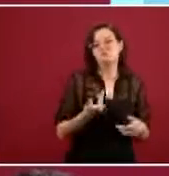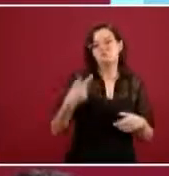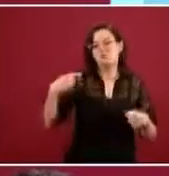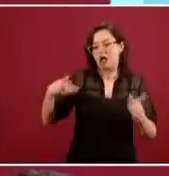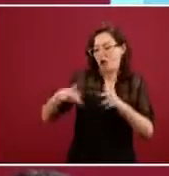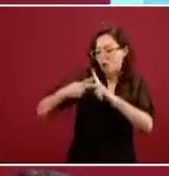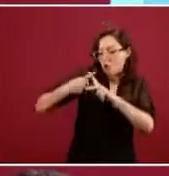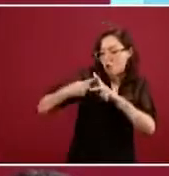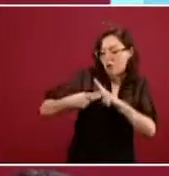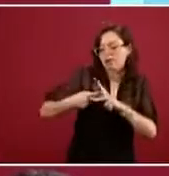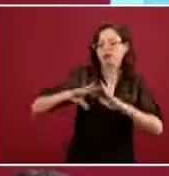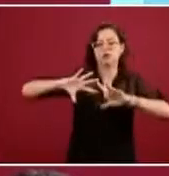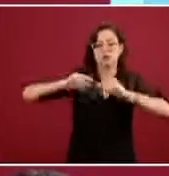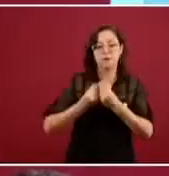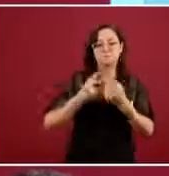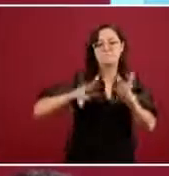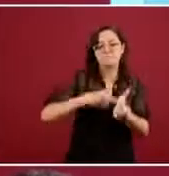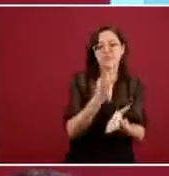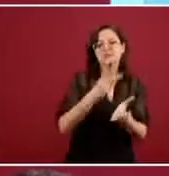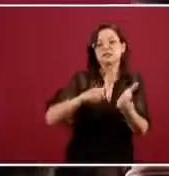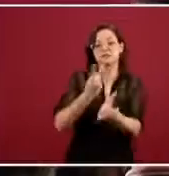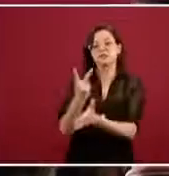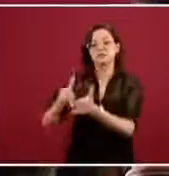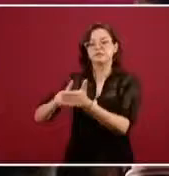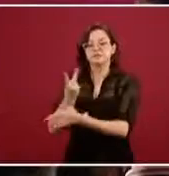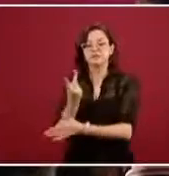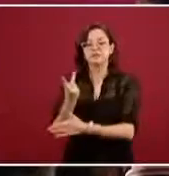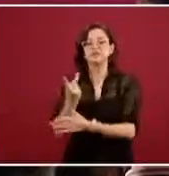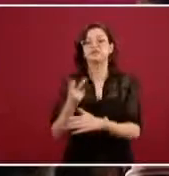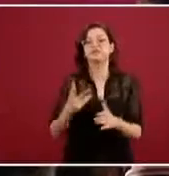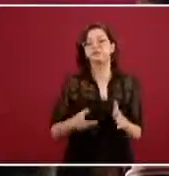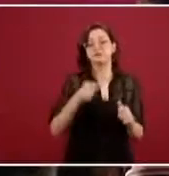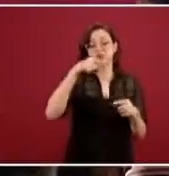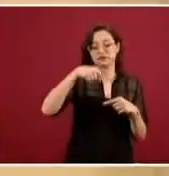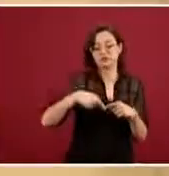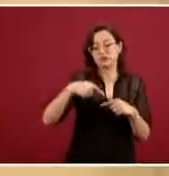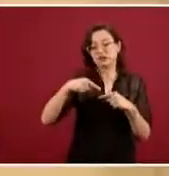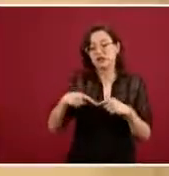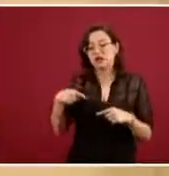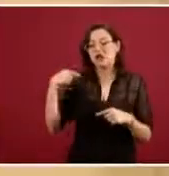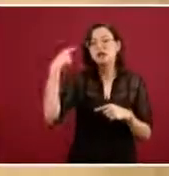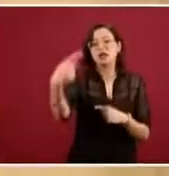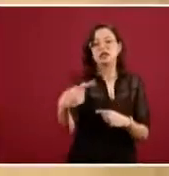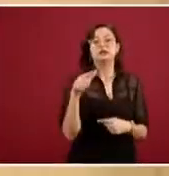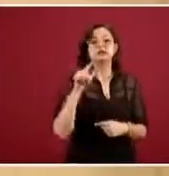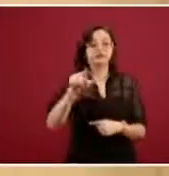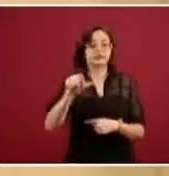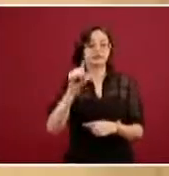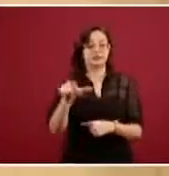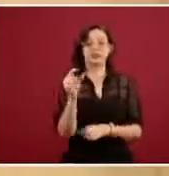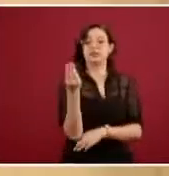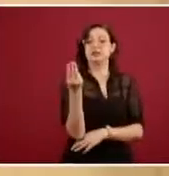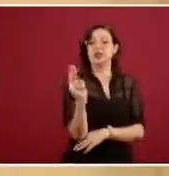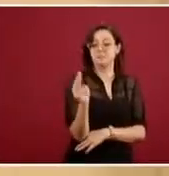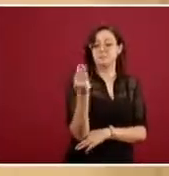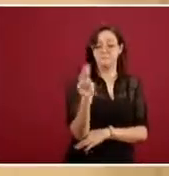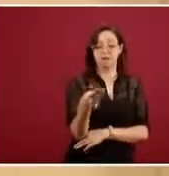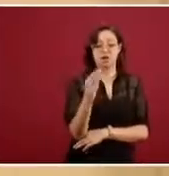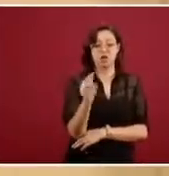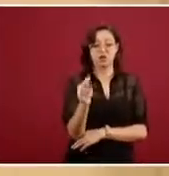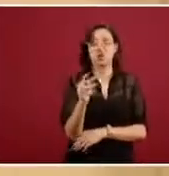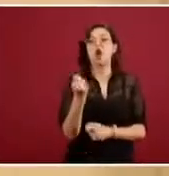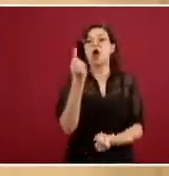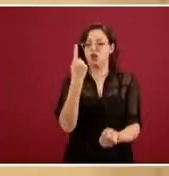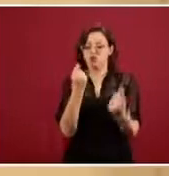confirmación de nuevos casos, por lo que de aquí al 17 de mayo, que es la primera fecha marcada para los